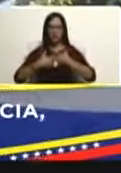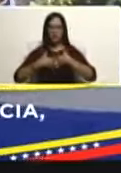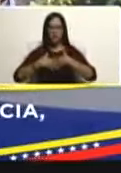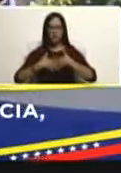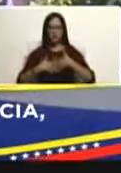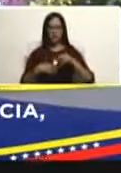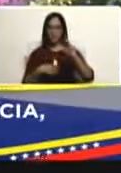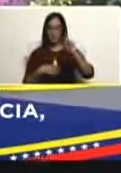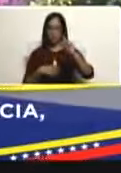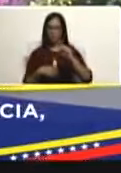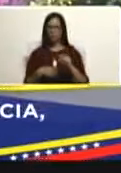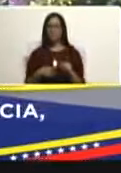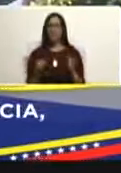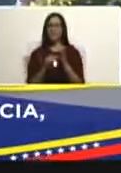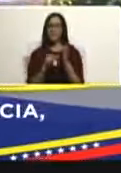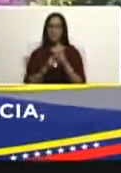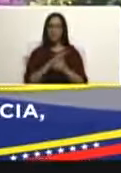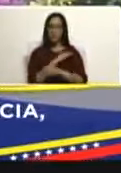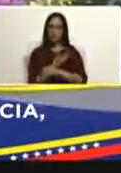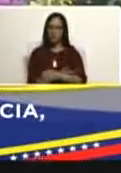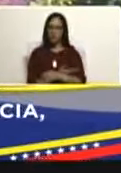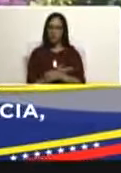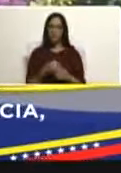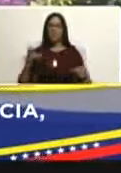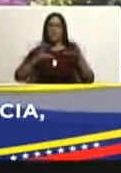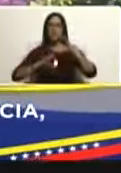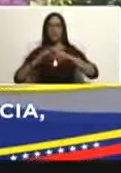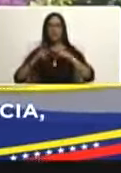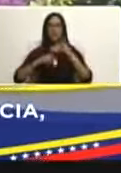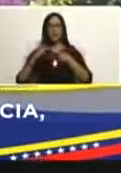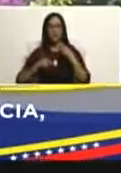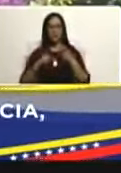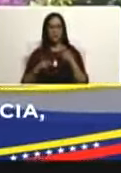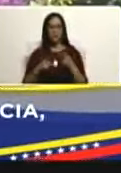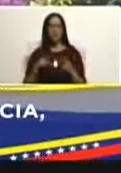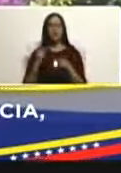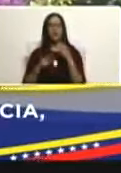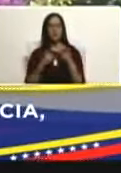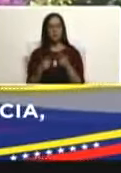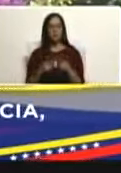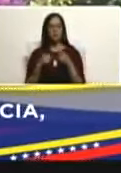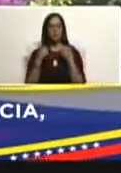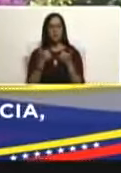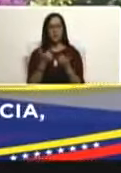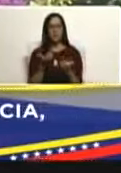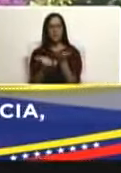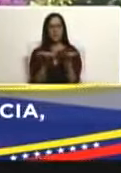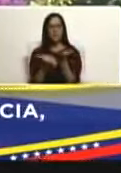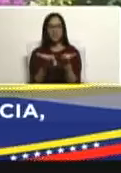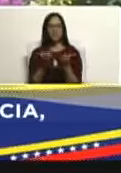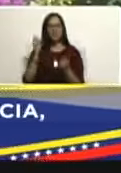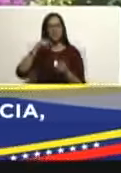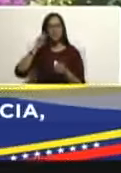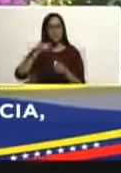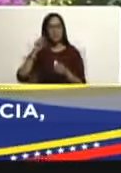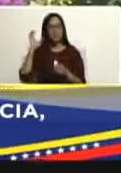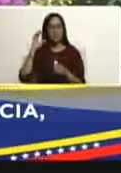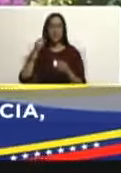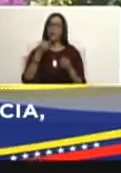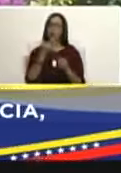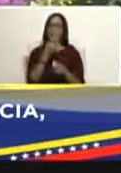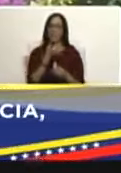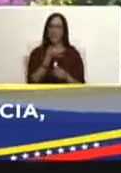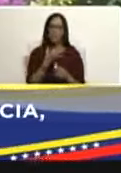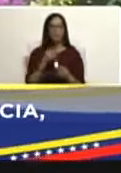dónde orientamos esa fuerza? La ciencia para la producción de los bienes y servicios que requiere el país. Los medicamentos, los kits